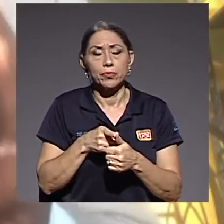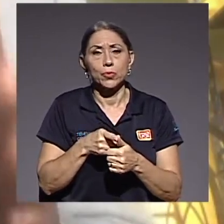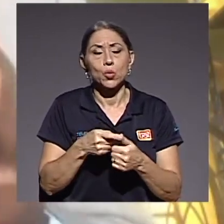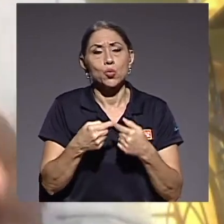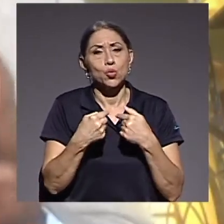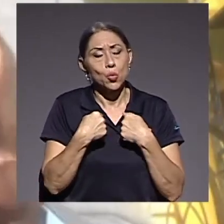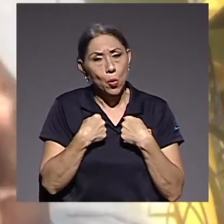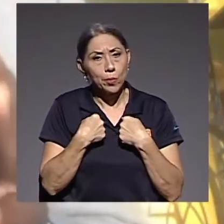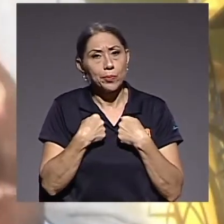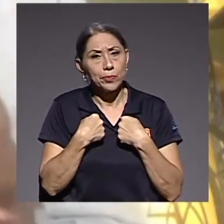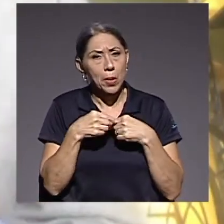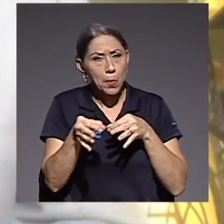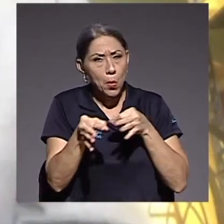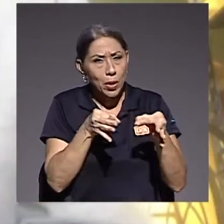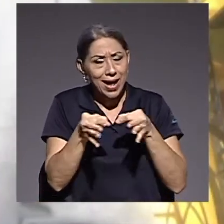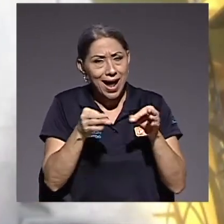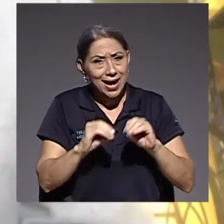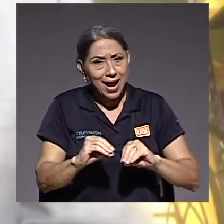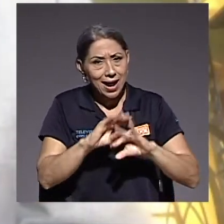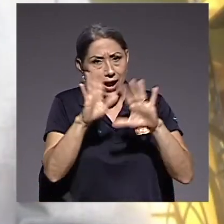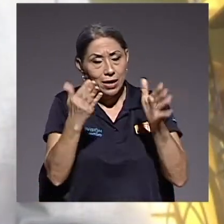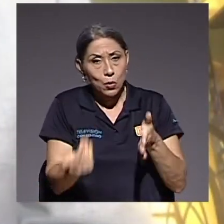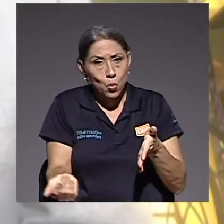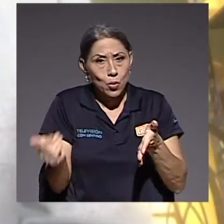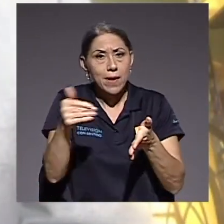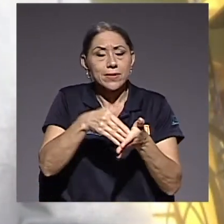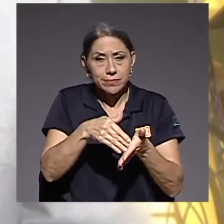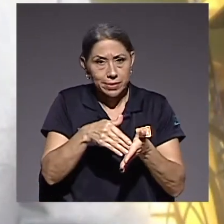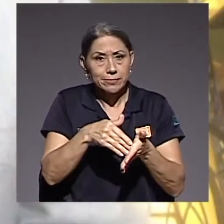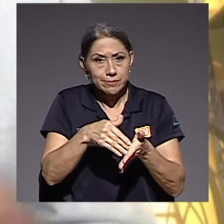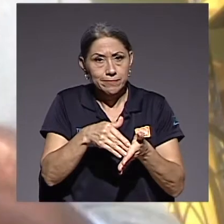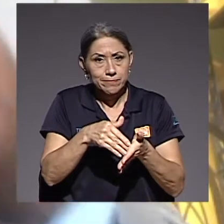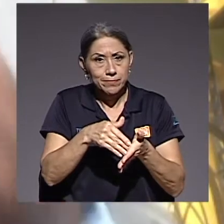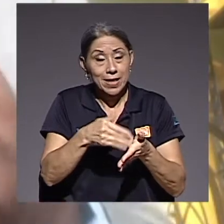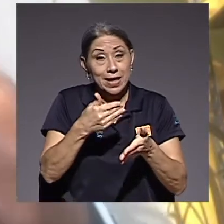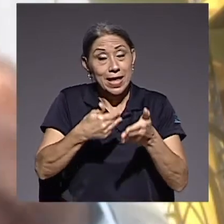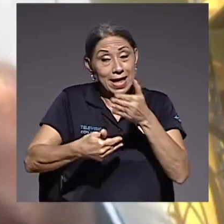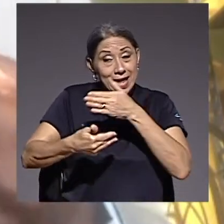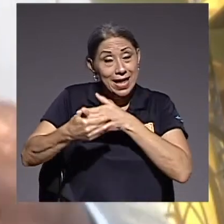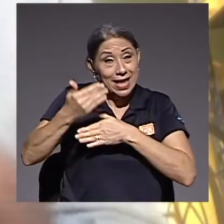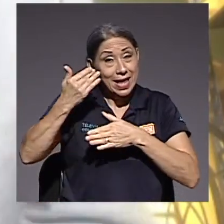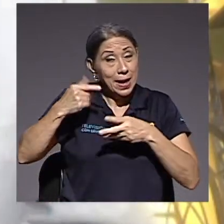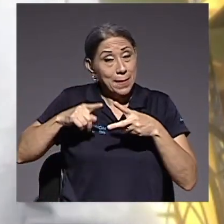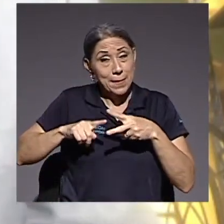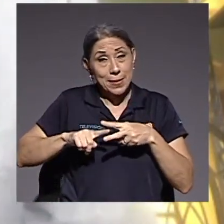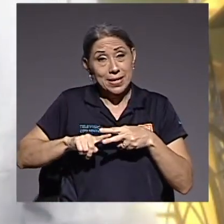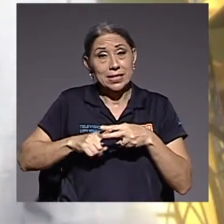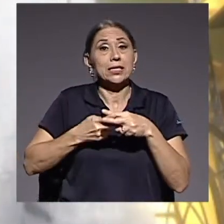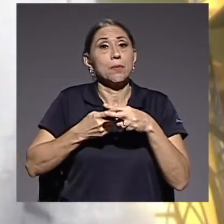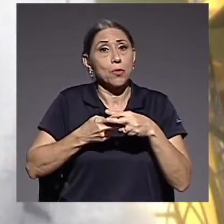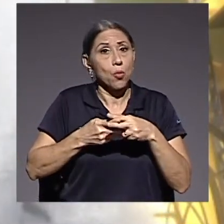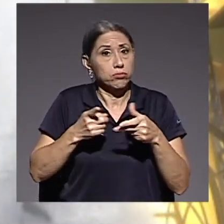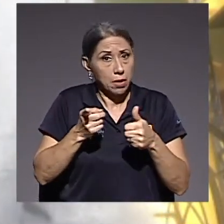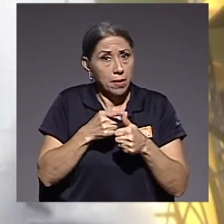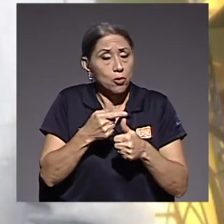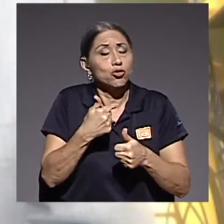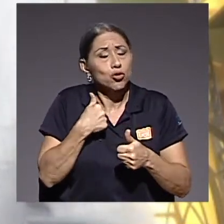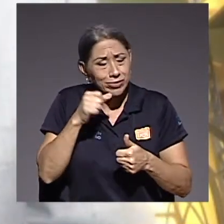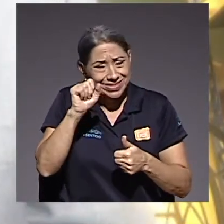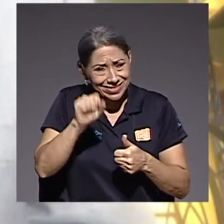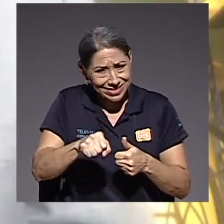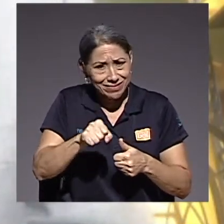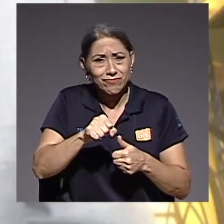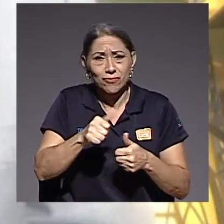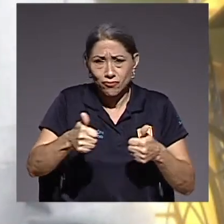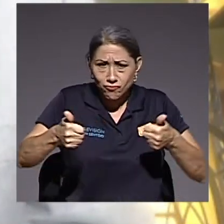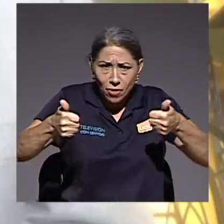yo voy a aclarar una vez más que en principio estoy totalmente de acuerdo con la idea de